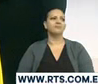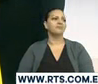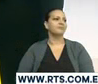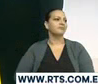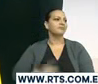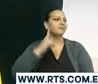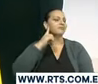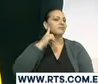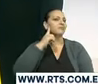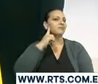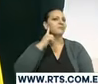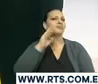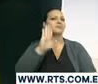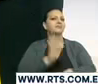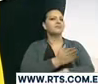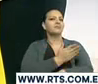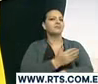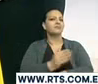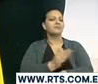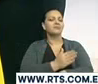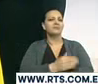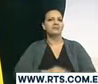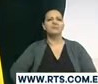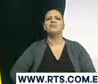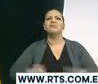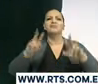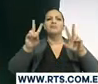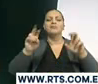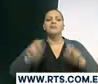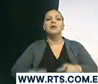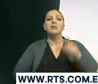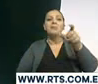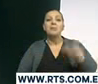Ahí está. Esta, esta. Amarilla está. Amarilla, Mayrita.